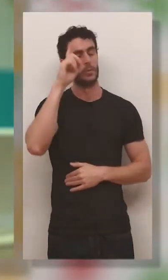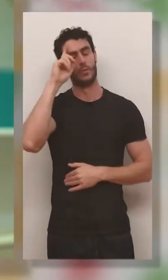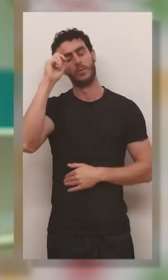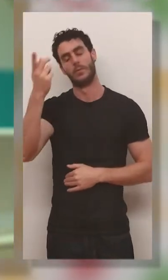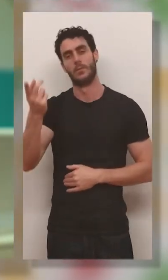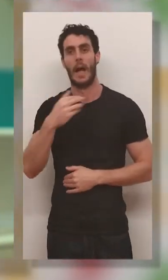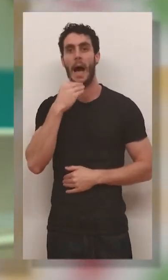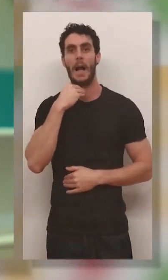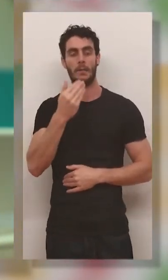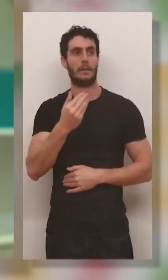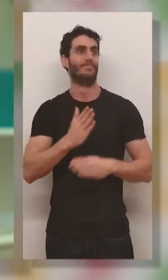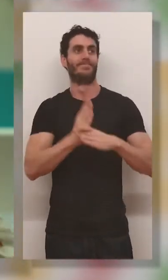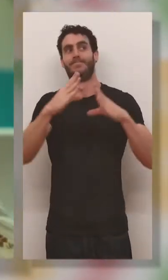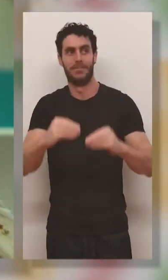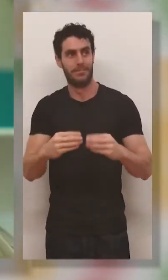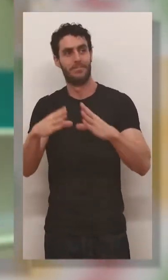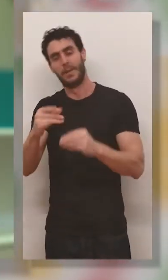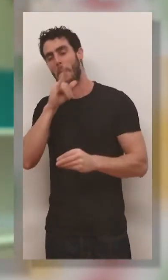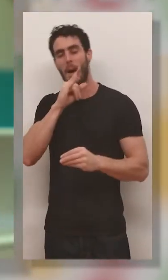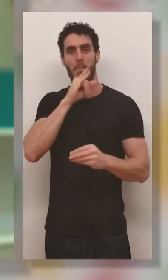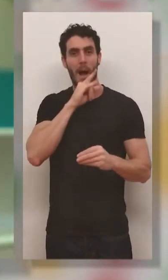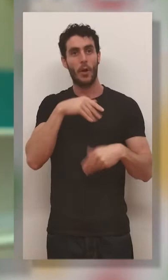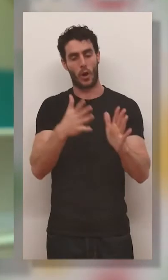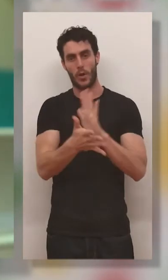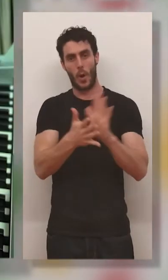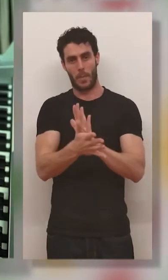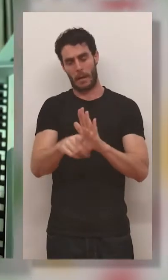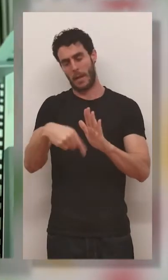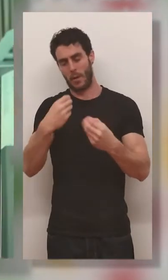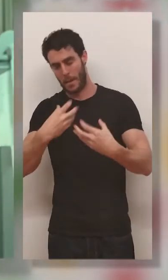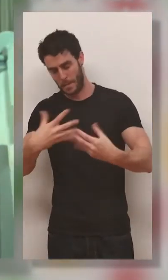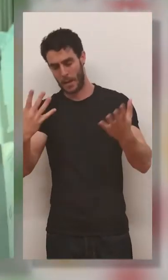no te sale algo, te lo explican y ya pues te sale muy bien.